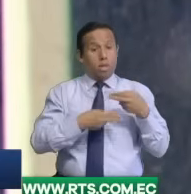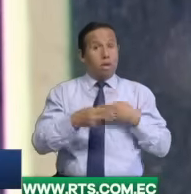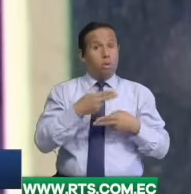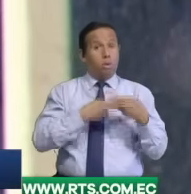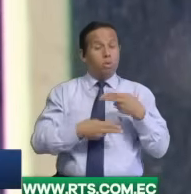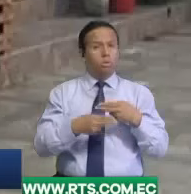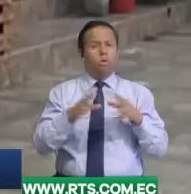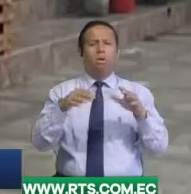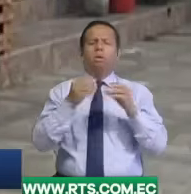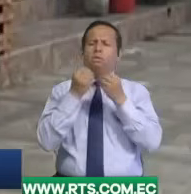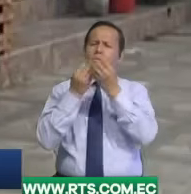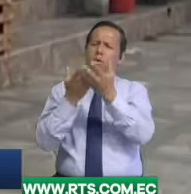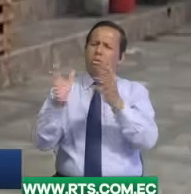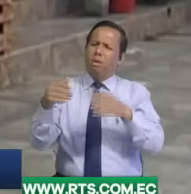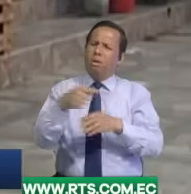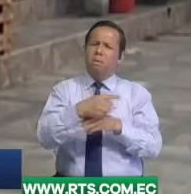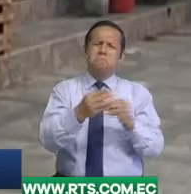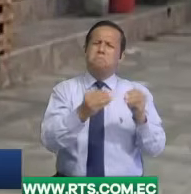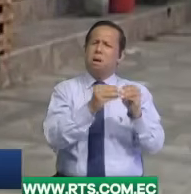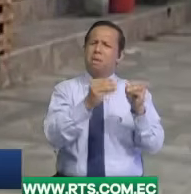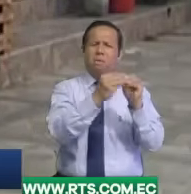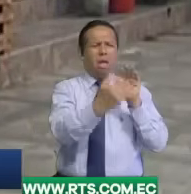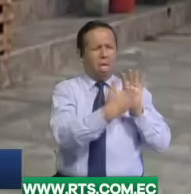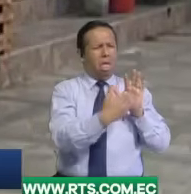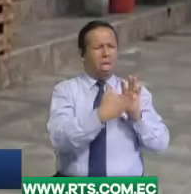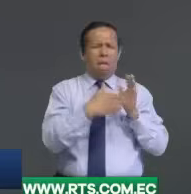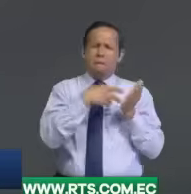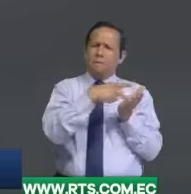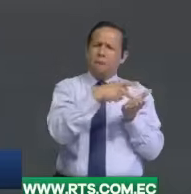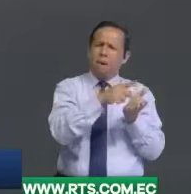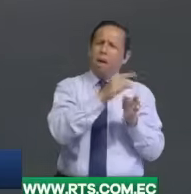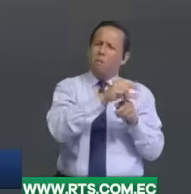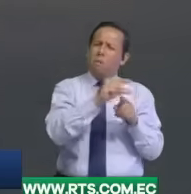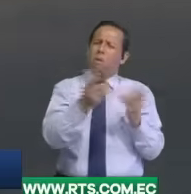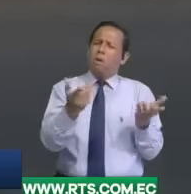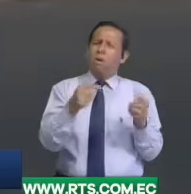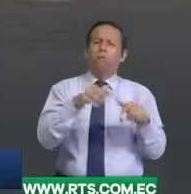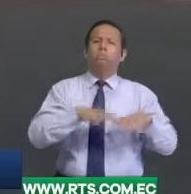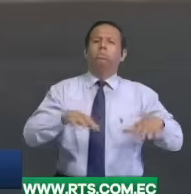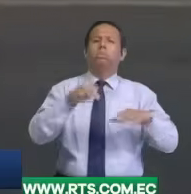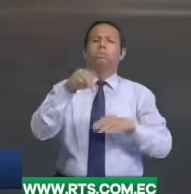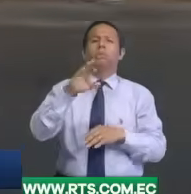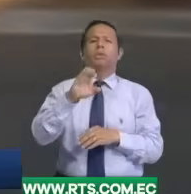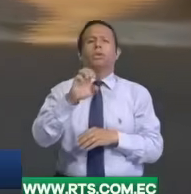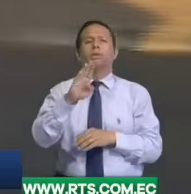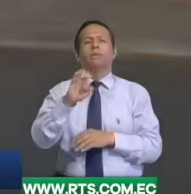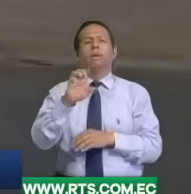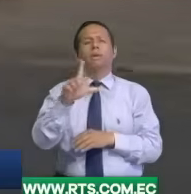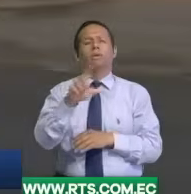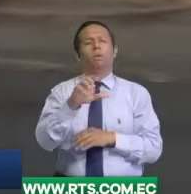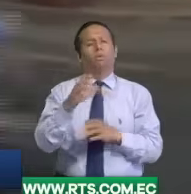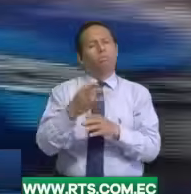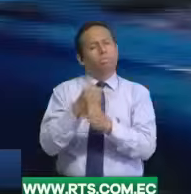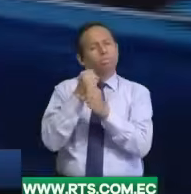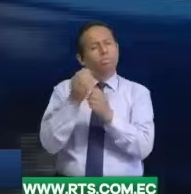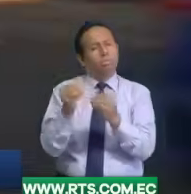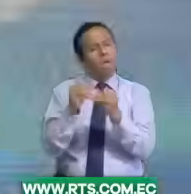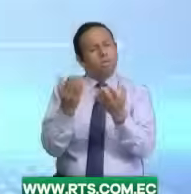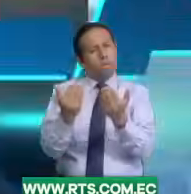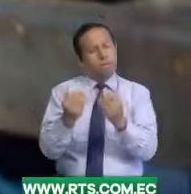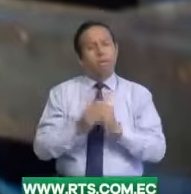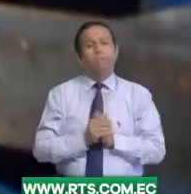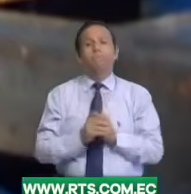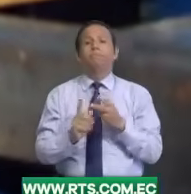denuncian incremento de extorsiones en Montebello, exigen más seguridad. Por otra